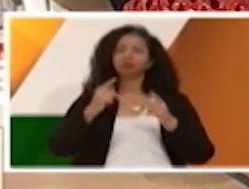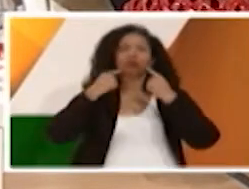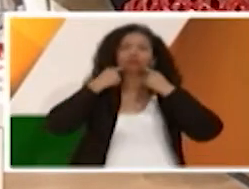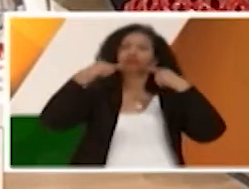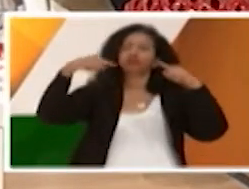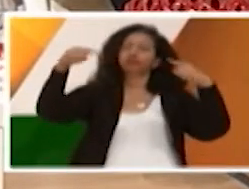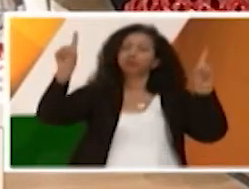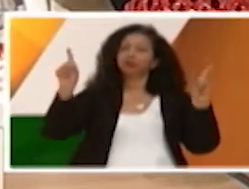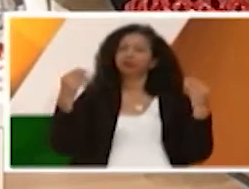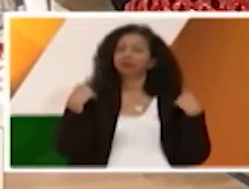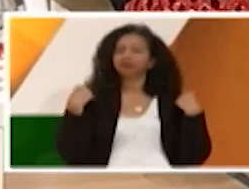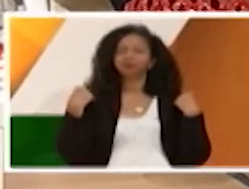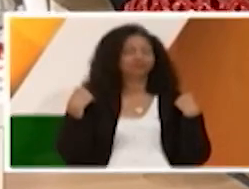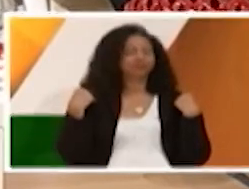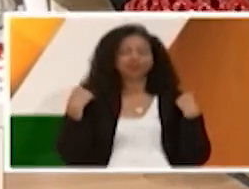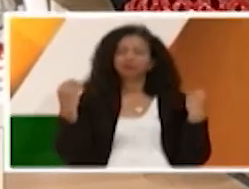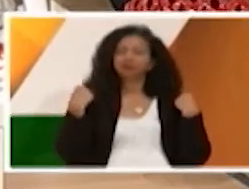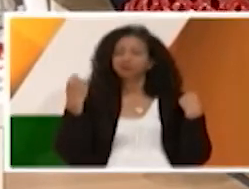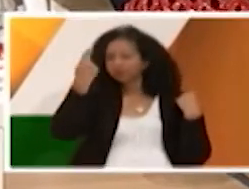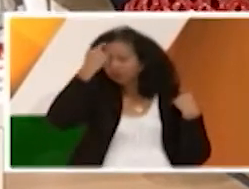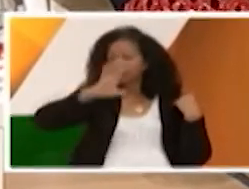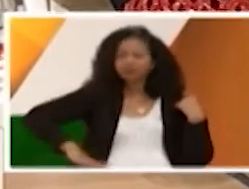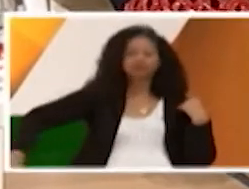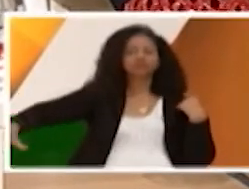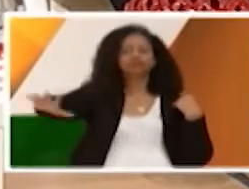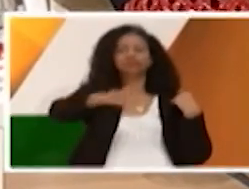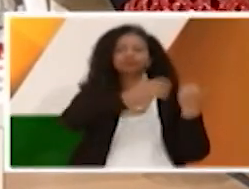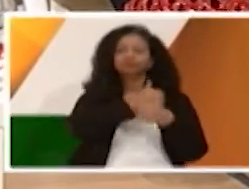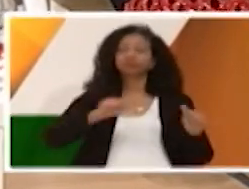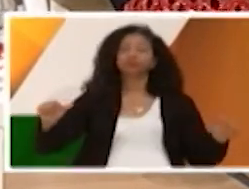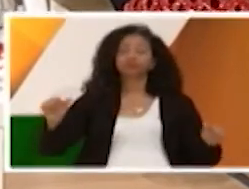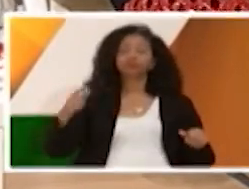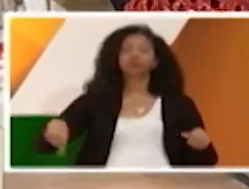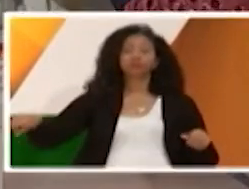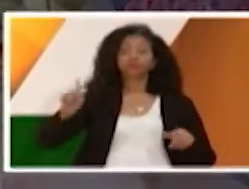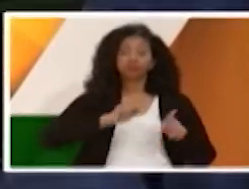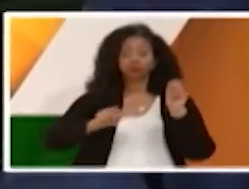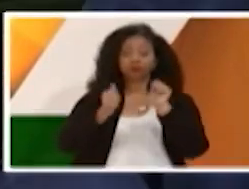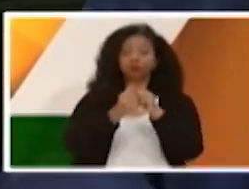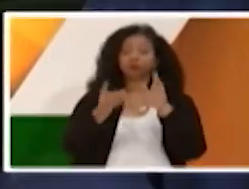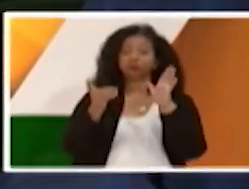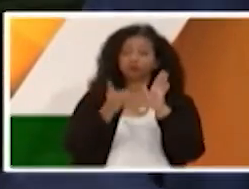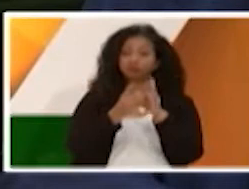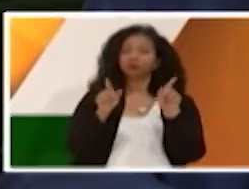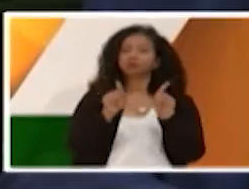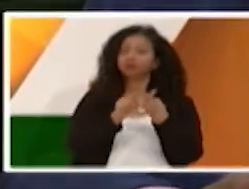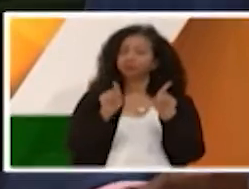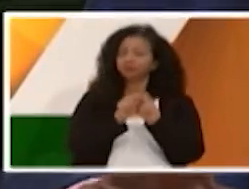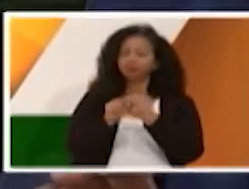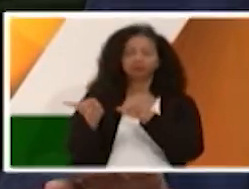El deporte es para todo y ellos son superhéroes con una condición de discapacidad que le puede acontecer